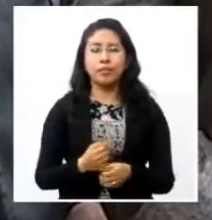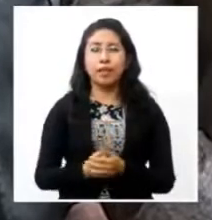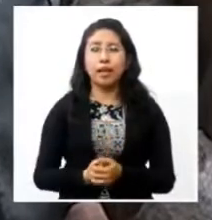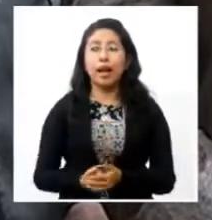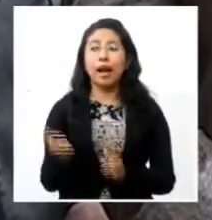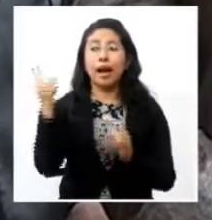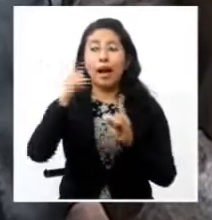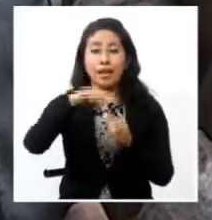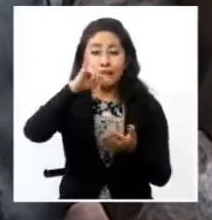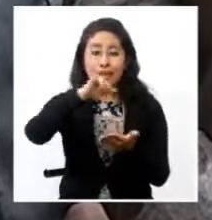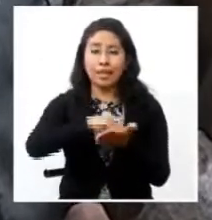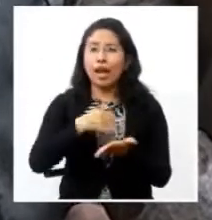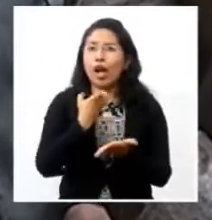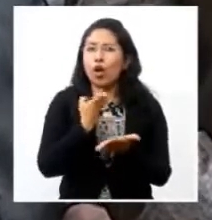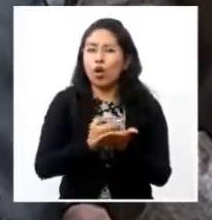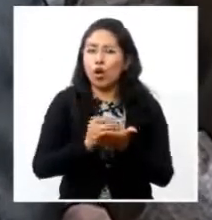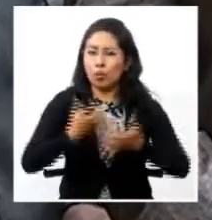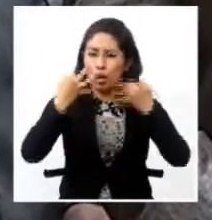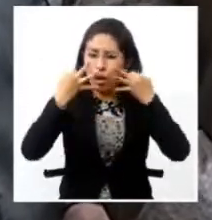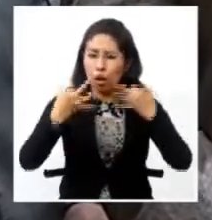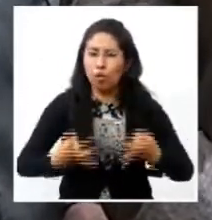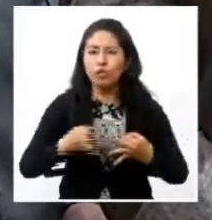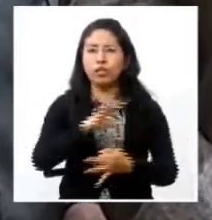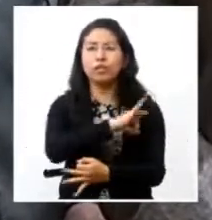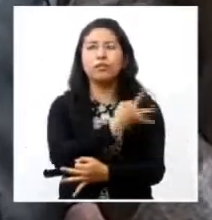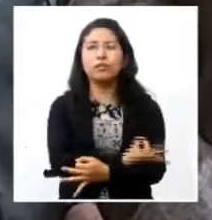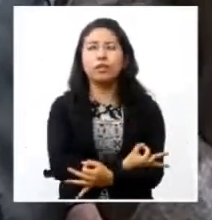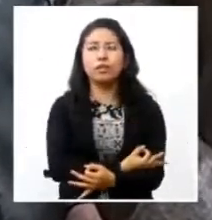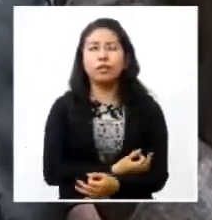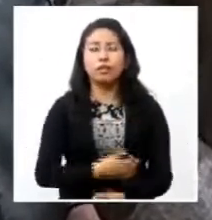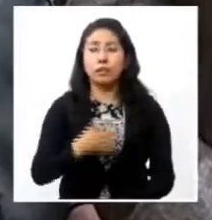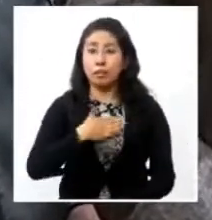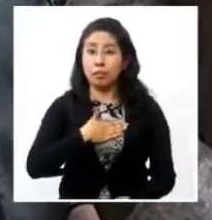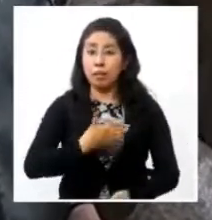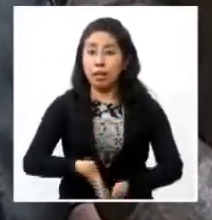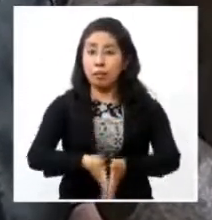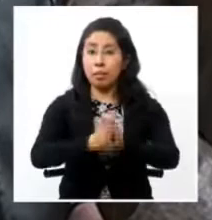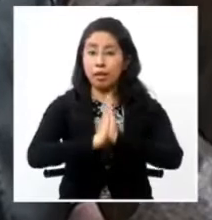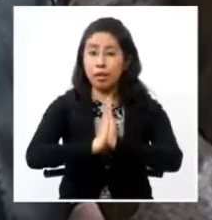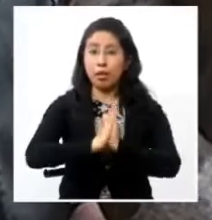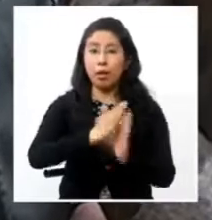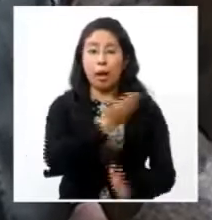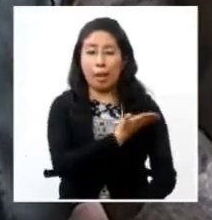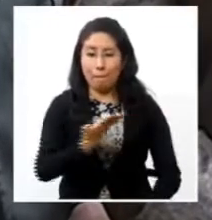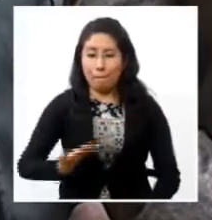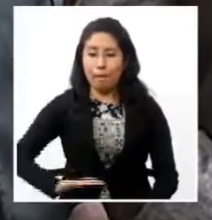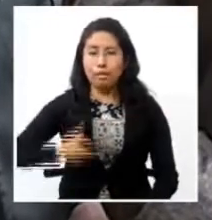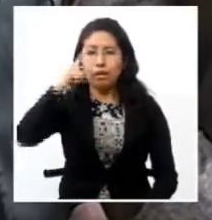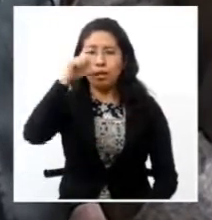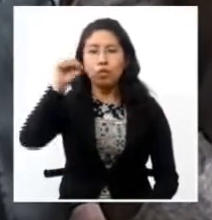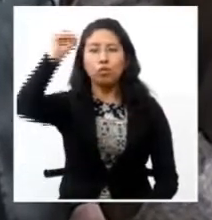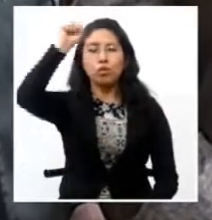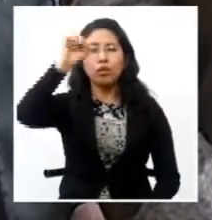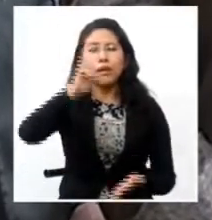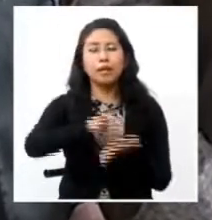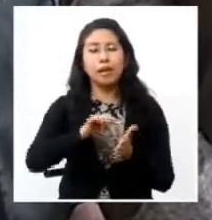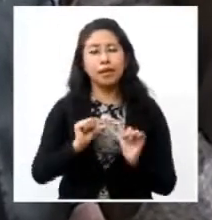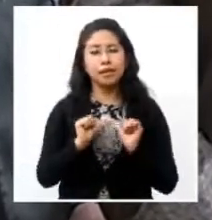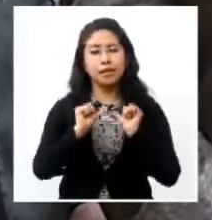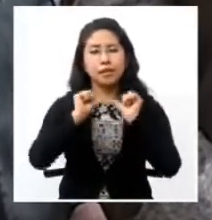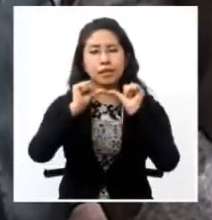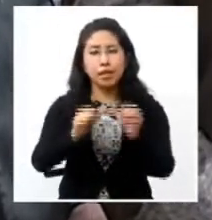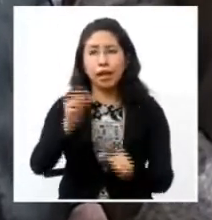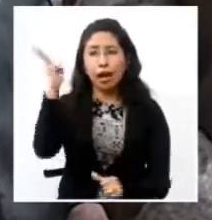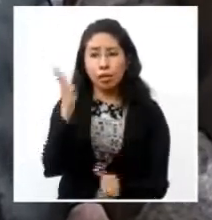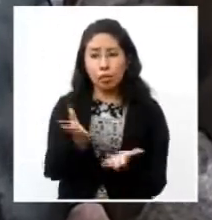no esté totalmente recuperada. Mi petición al presidente electo es que mantenga el bono